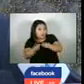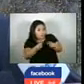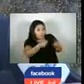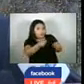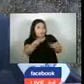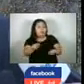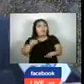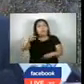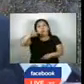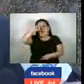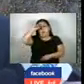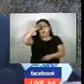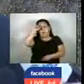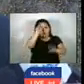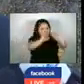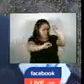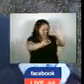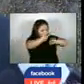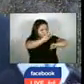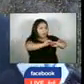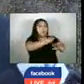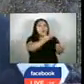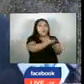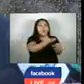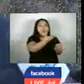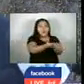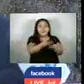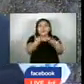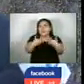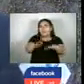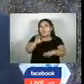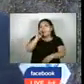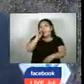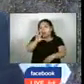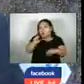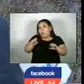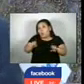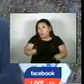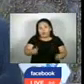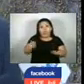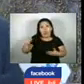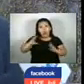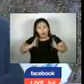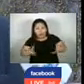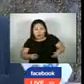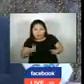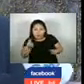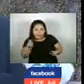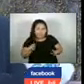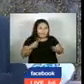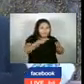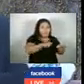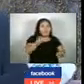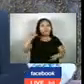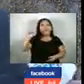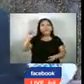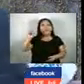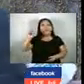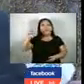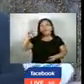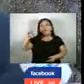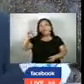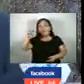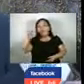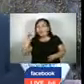están trabajando en una propuesta que ya lo dijiste, que compense el costo para seguir operando un poco más tranquilo,